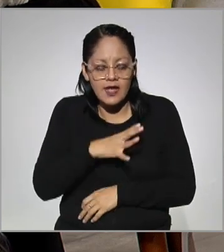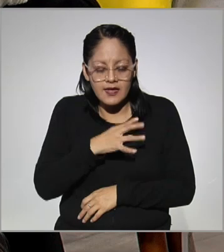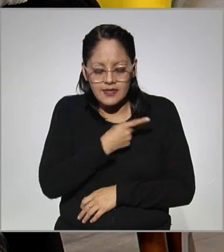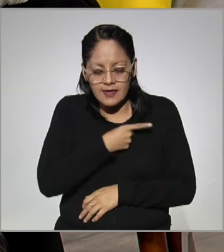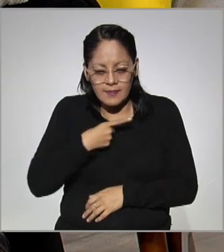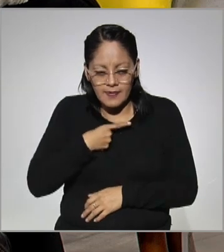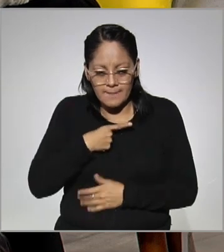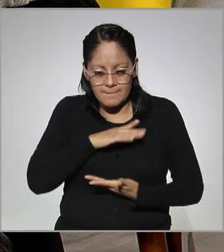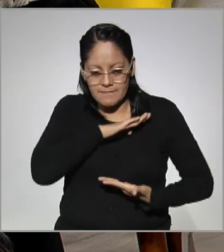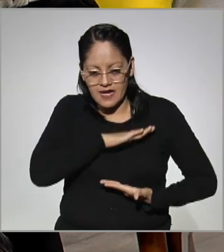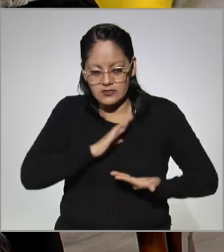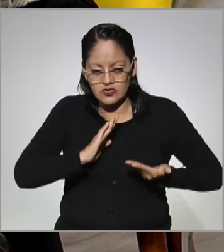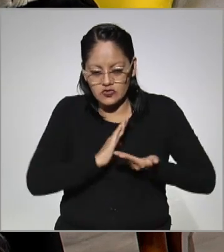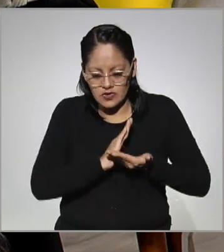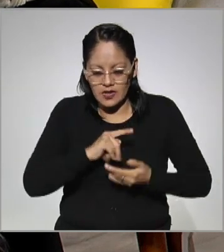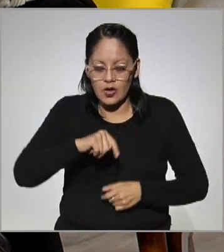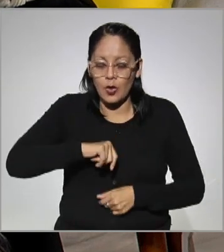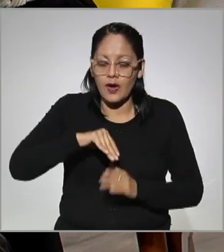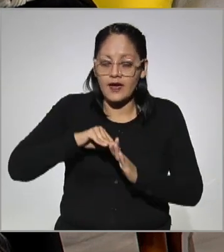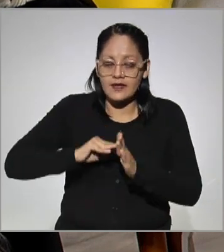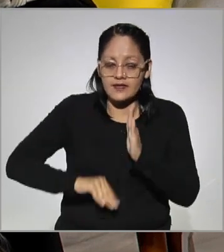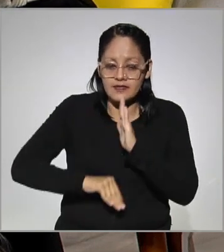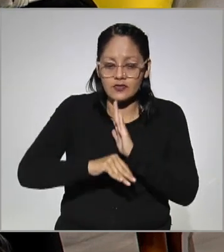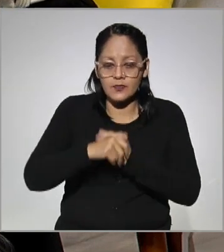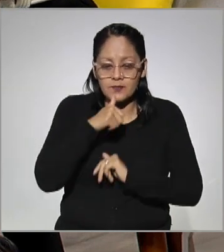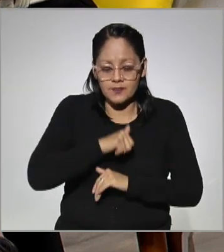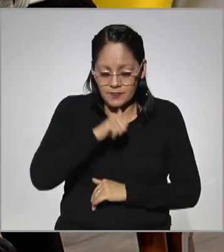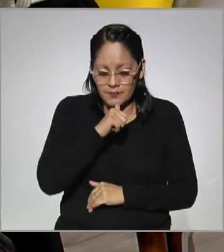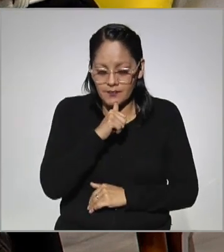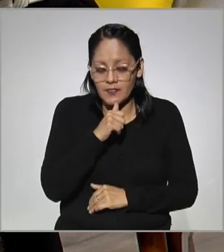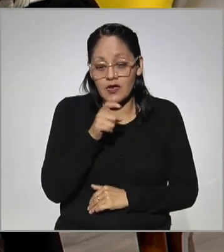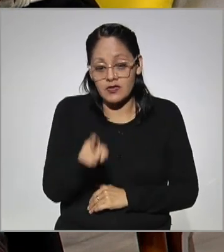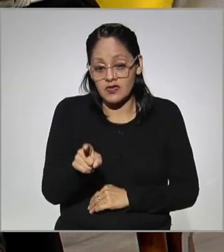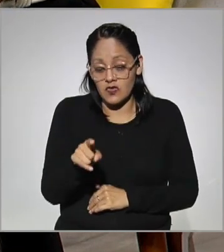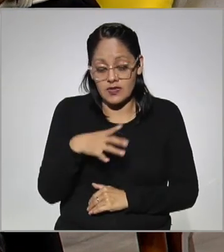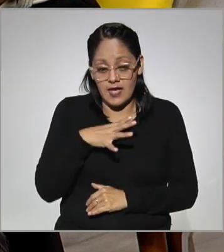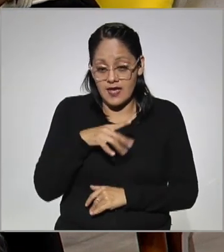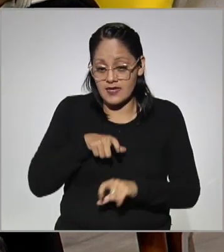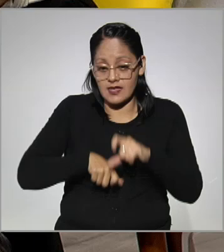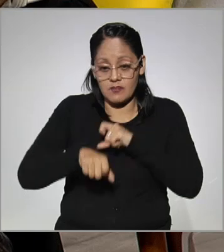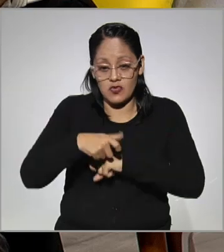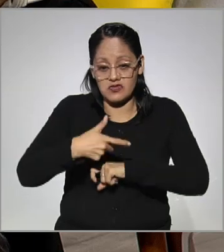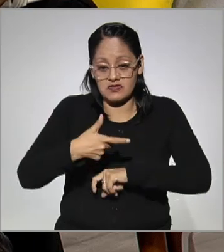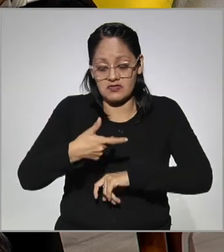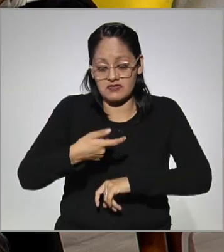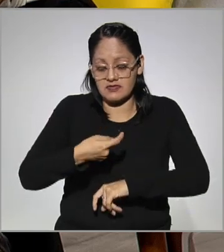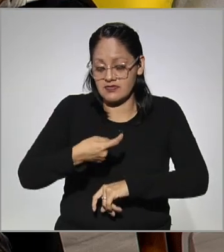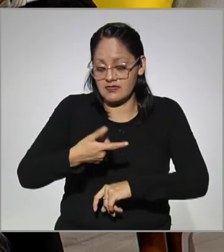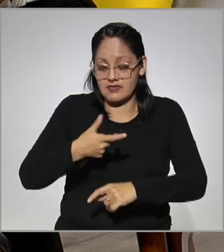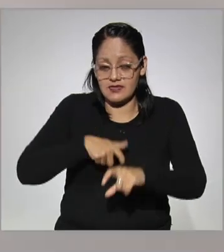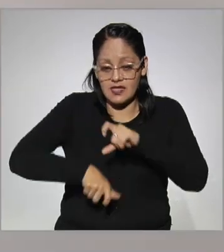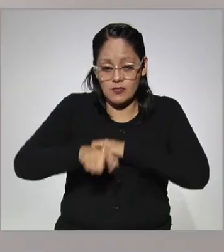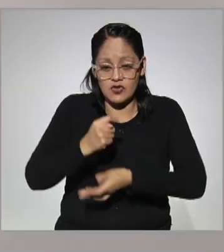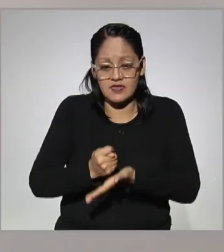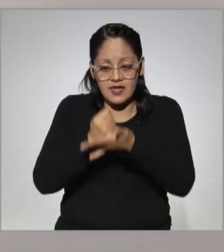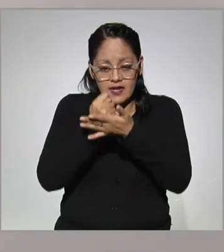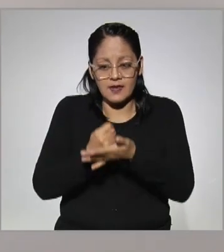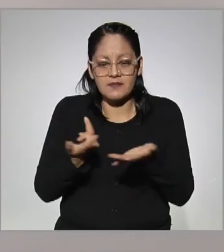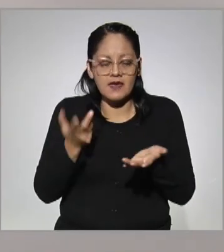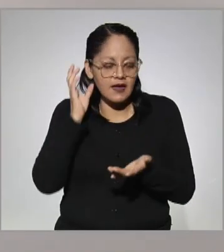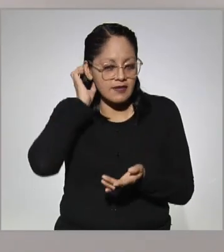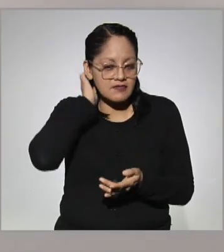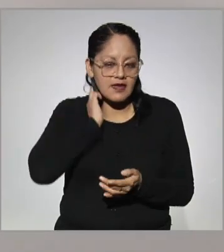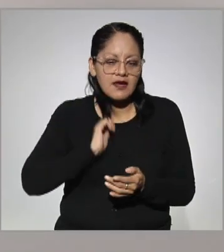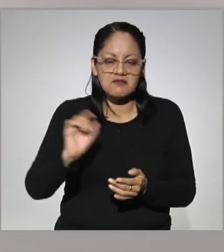Papa Nicolau y todo, etcétera. Pues si ya tiene quimioterapia, seguramente ya no tiene cáncer en ningún lado. Y creo que hay que saber qué tipo de